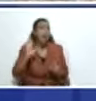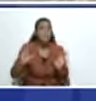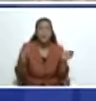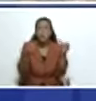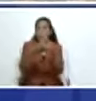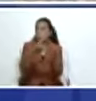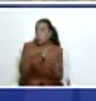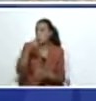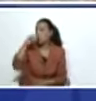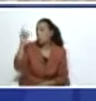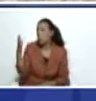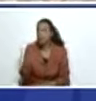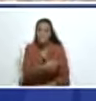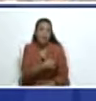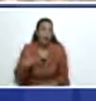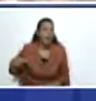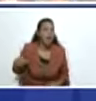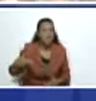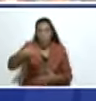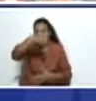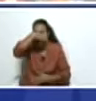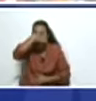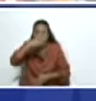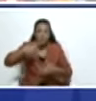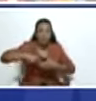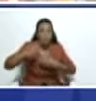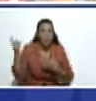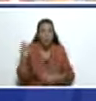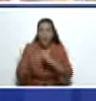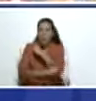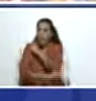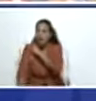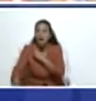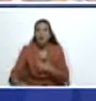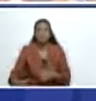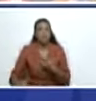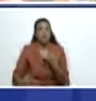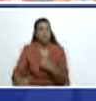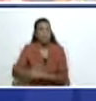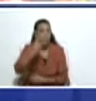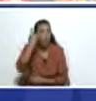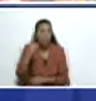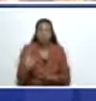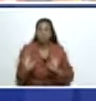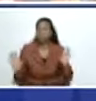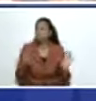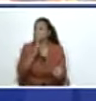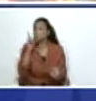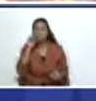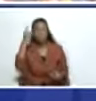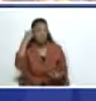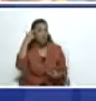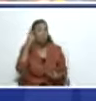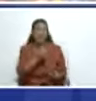pues. Mercenarios, desertores, criminales. Los tenemos ahí.